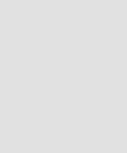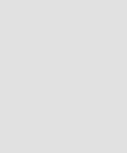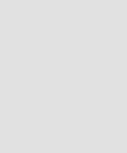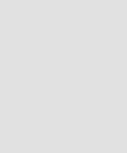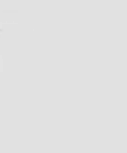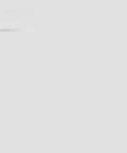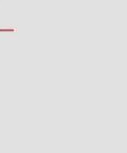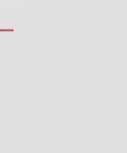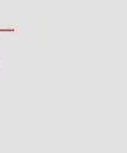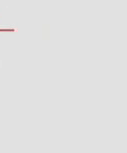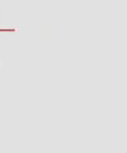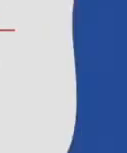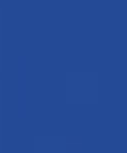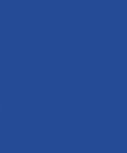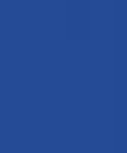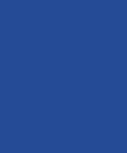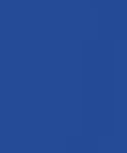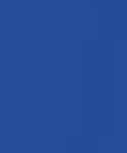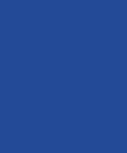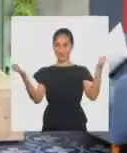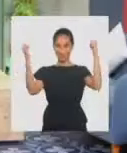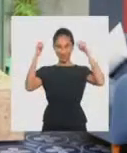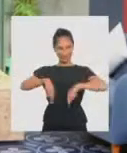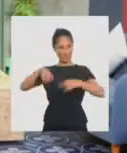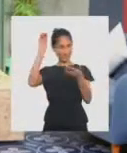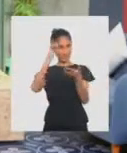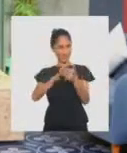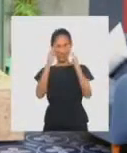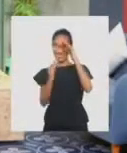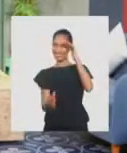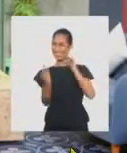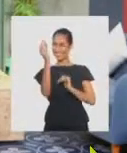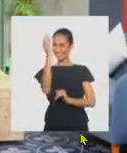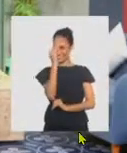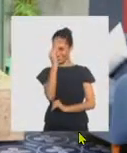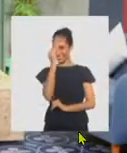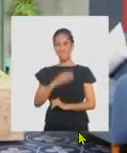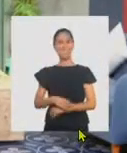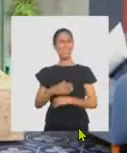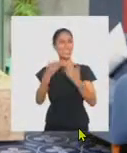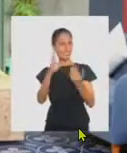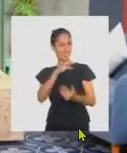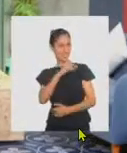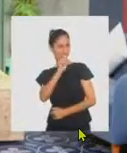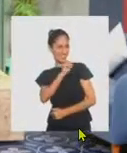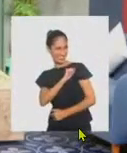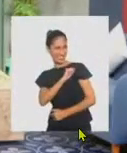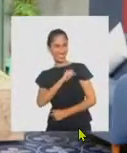Ok. Continue, child. Continue.